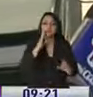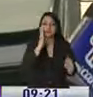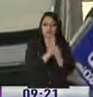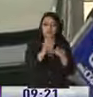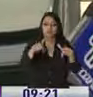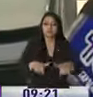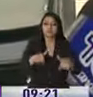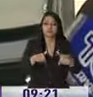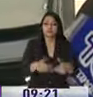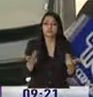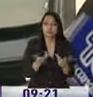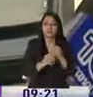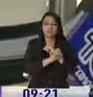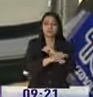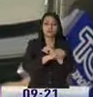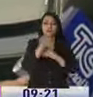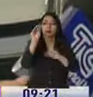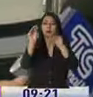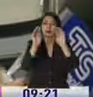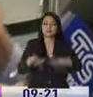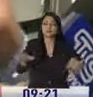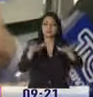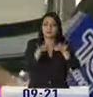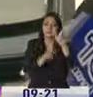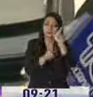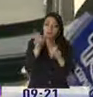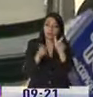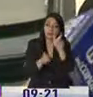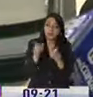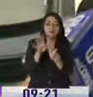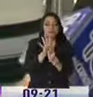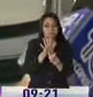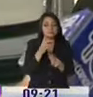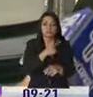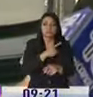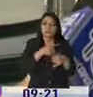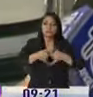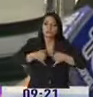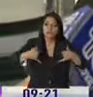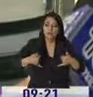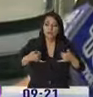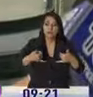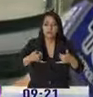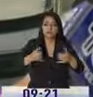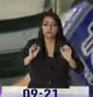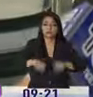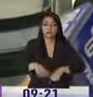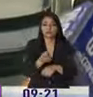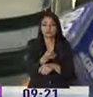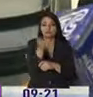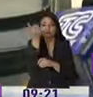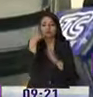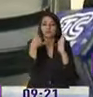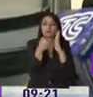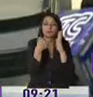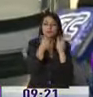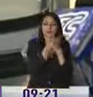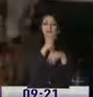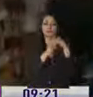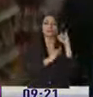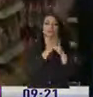el de sociabilizar e informar a los contribuyentes en justamente la eliminación de las